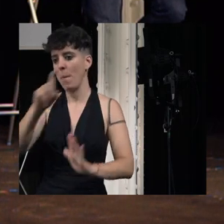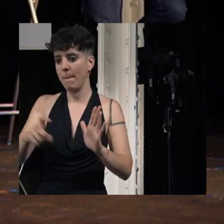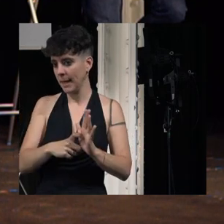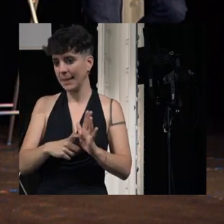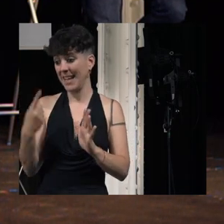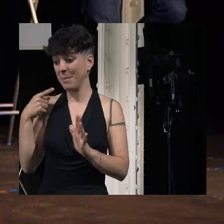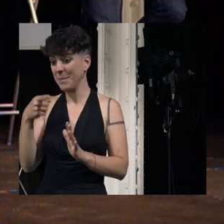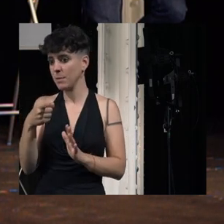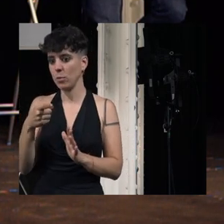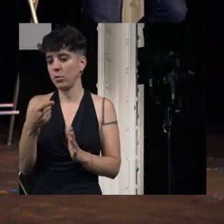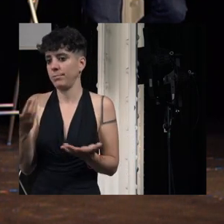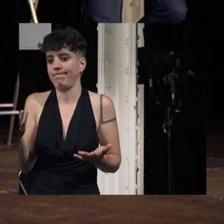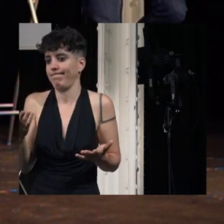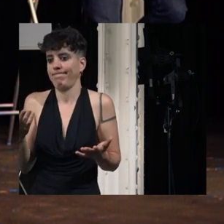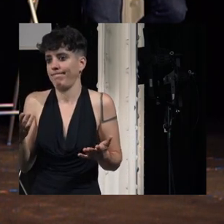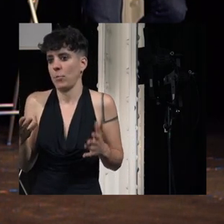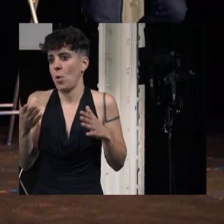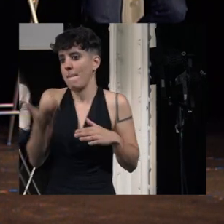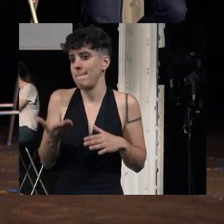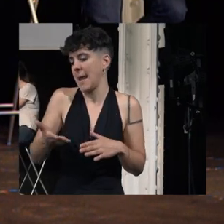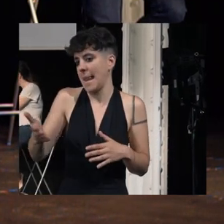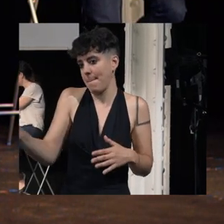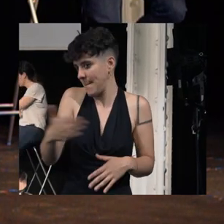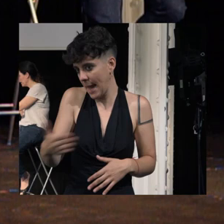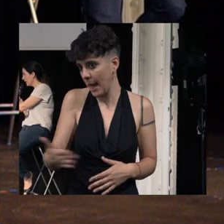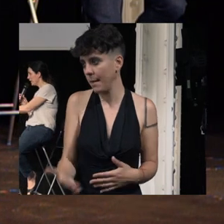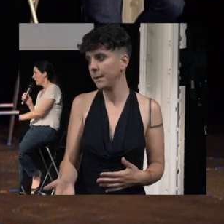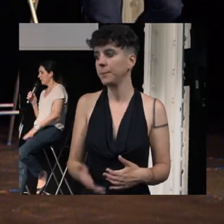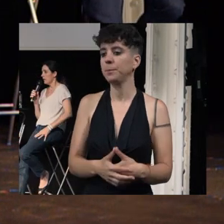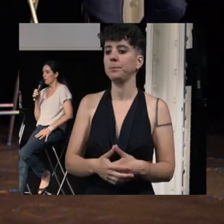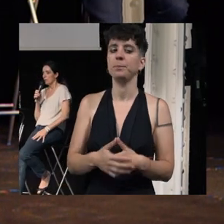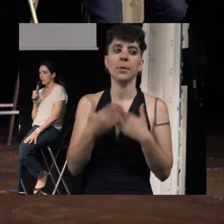ni combate a nada. Gracias. Muy bien.